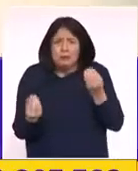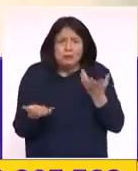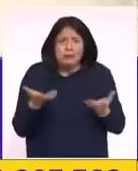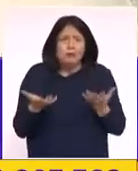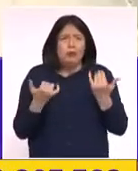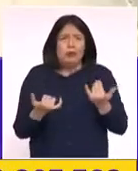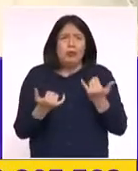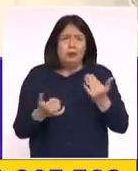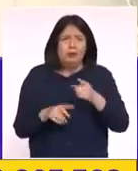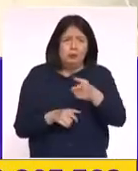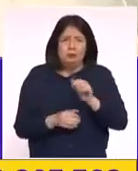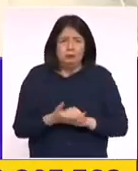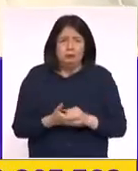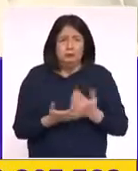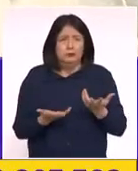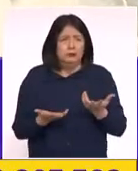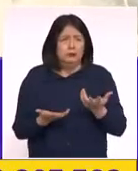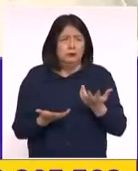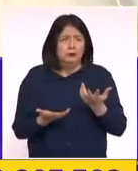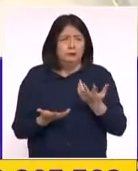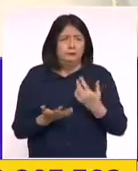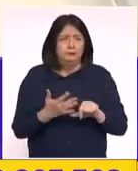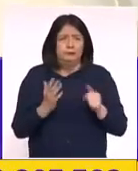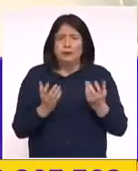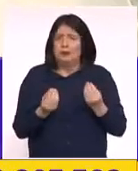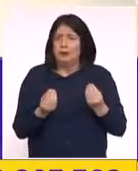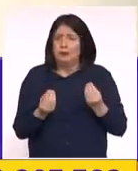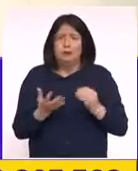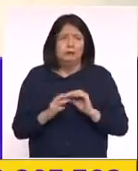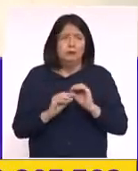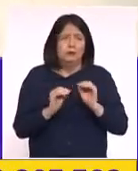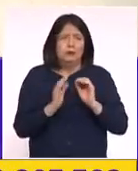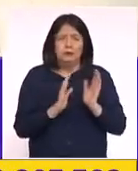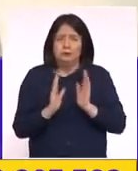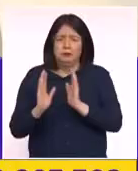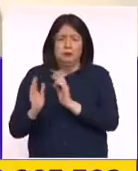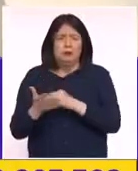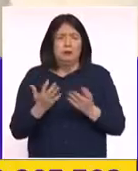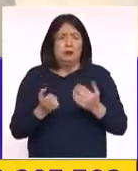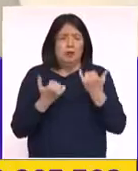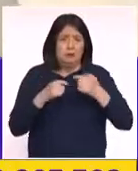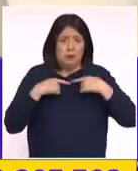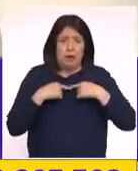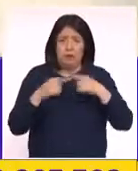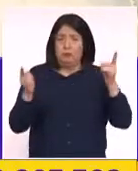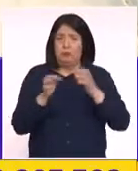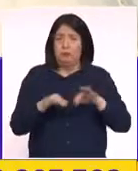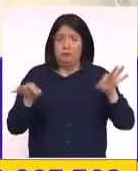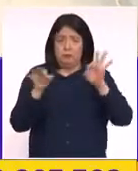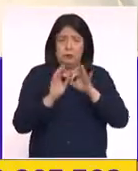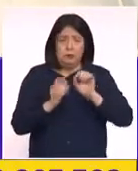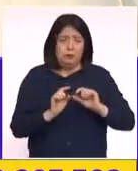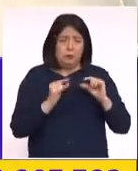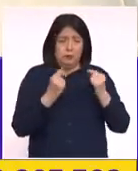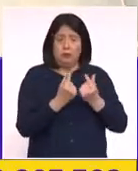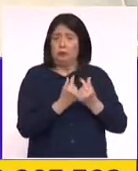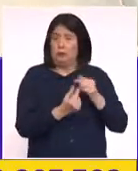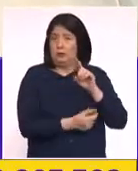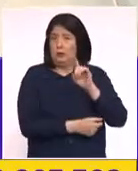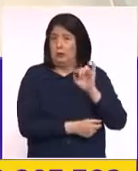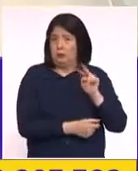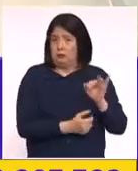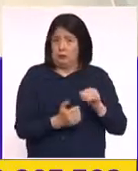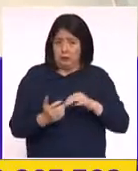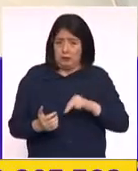desarrolla el establecimiento del orden, pero tiene un anuncio importante respecto de los dinámicos del centro. Ministro, por